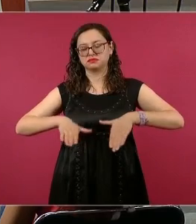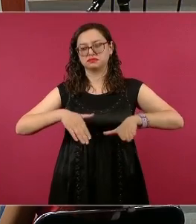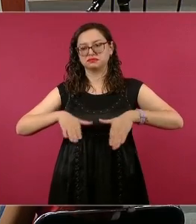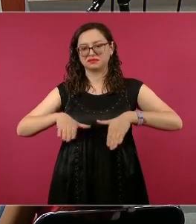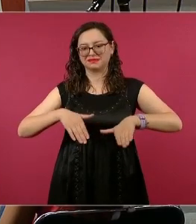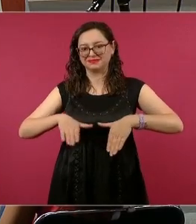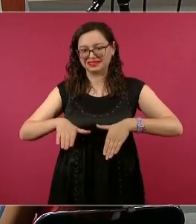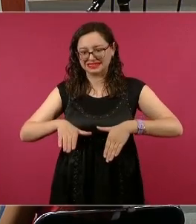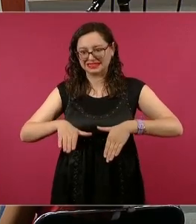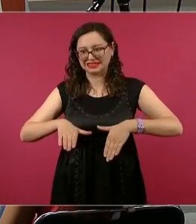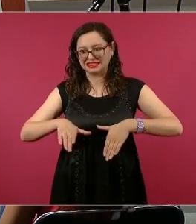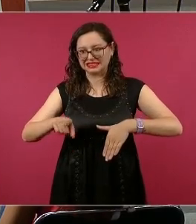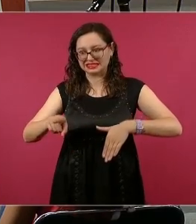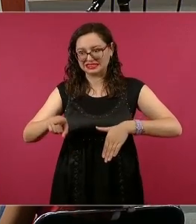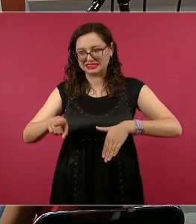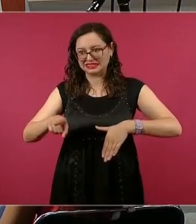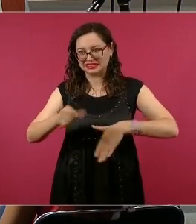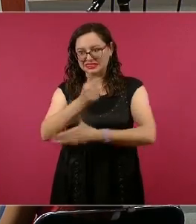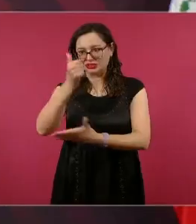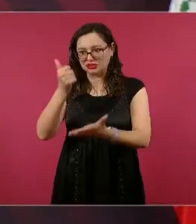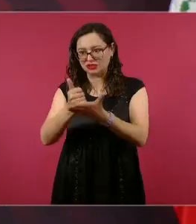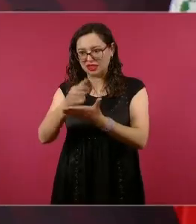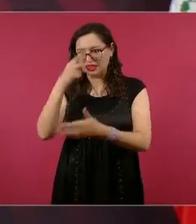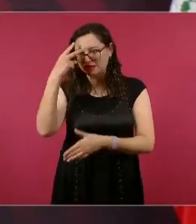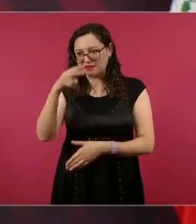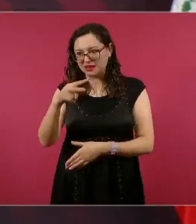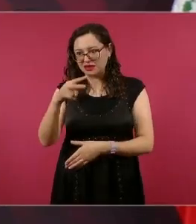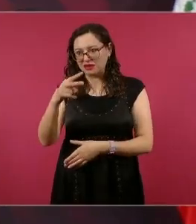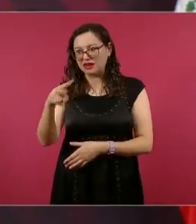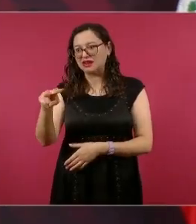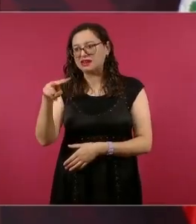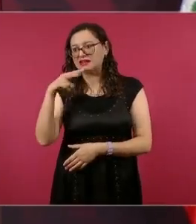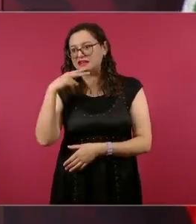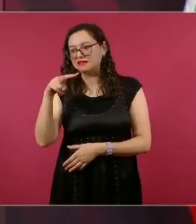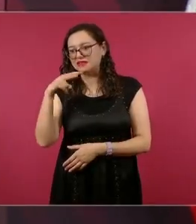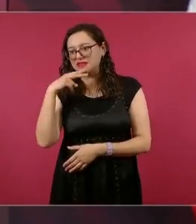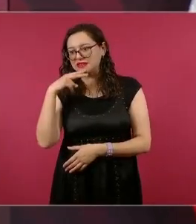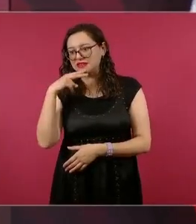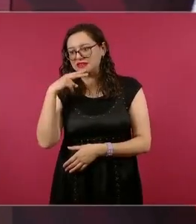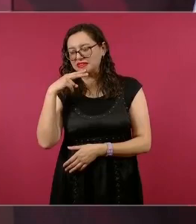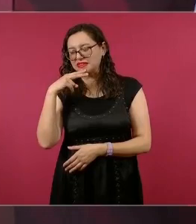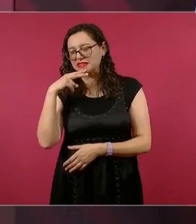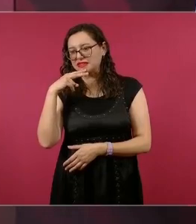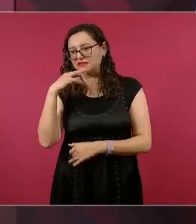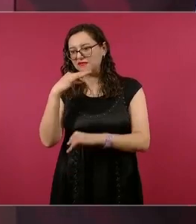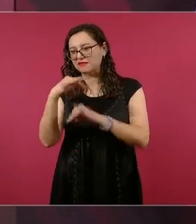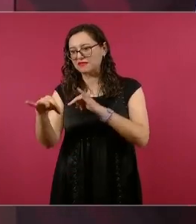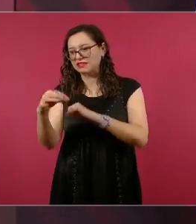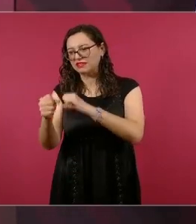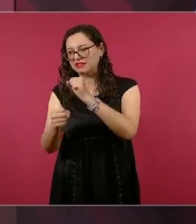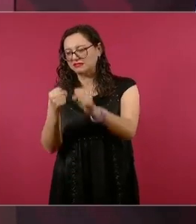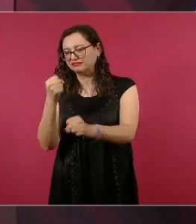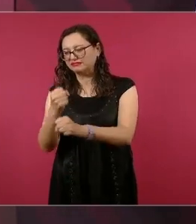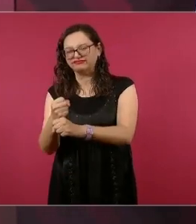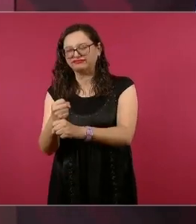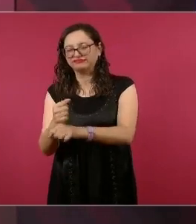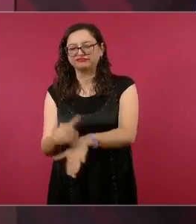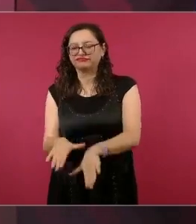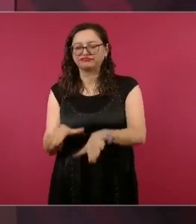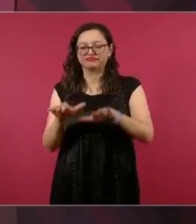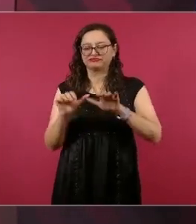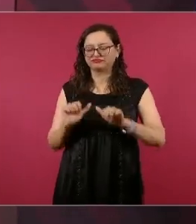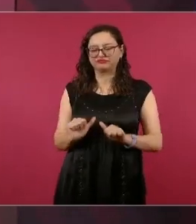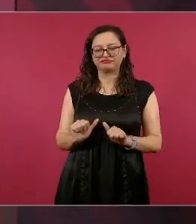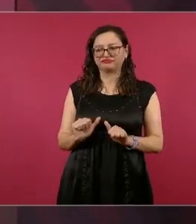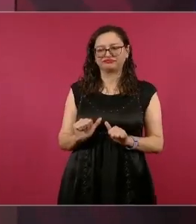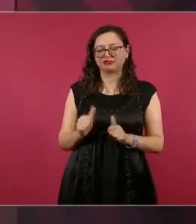con la Navidad y con el Año Nuevo y no iba a haber nadie aquí. Entonces, ya cuando llegamos a